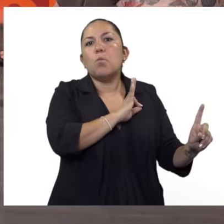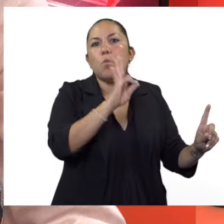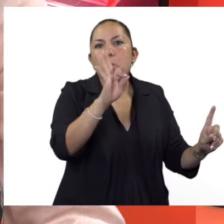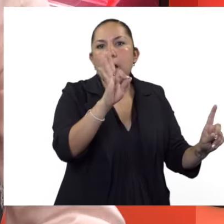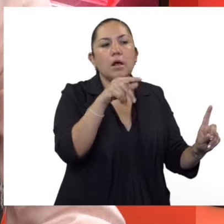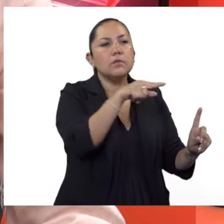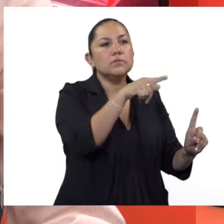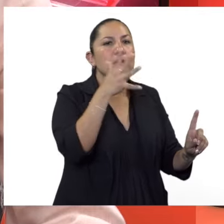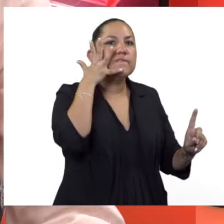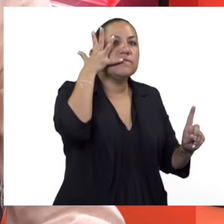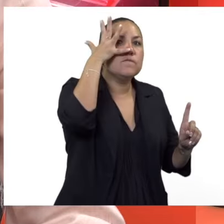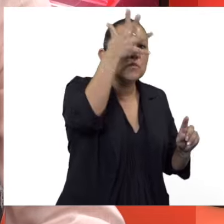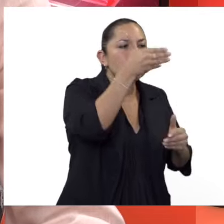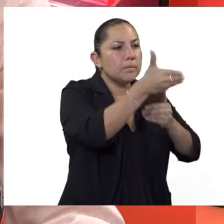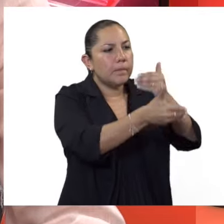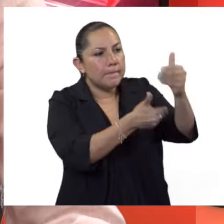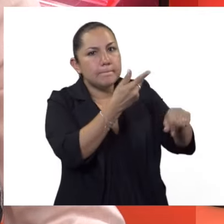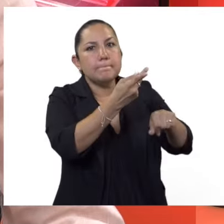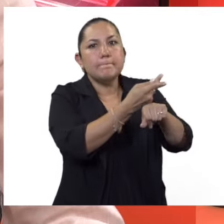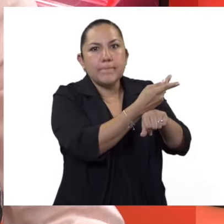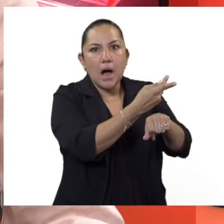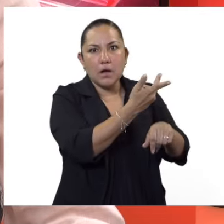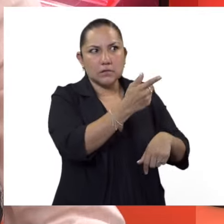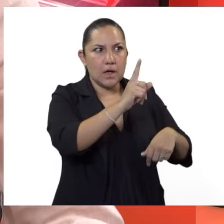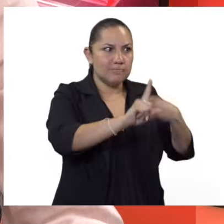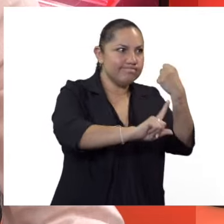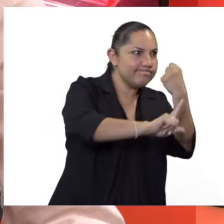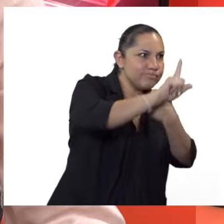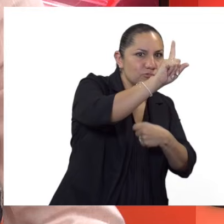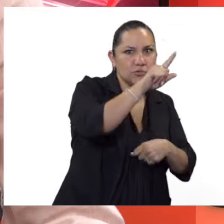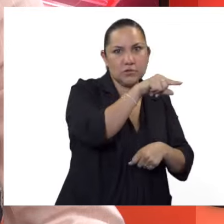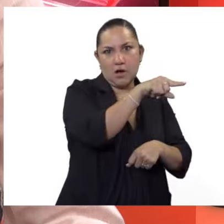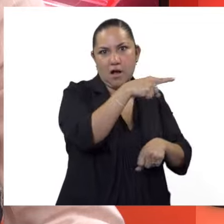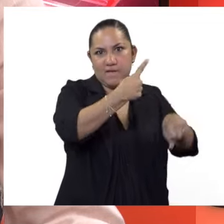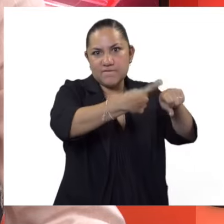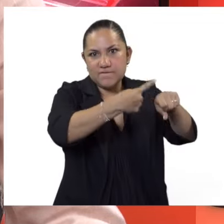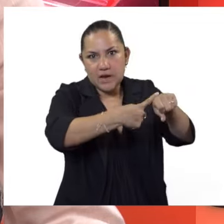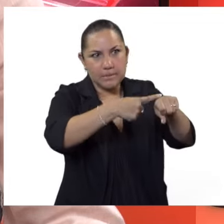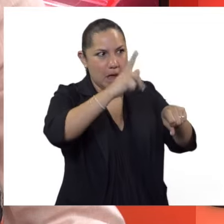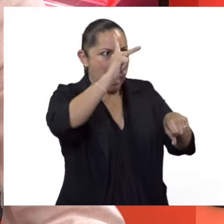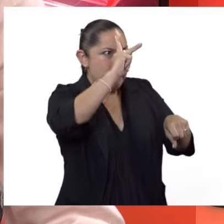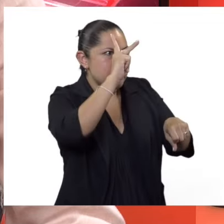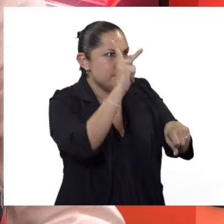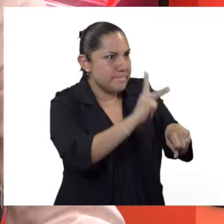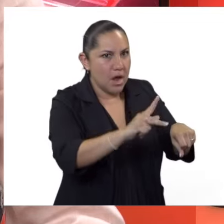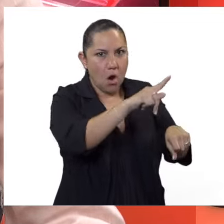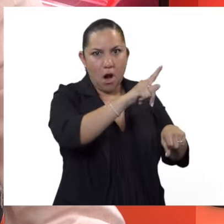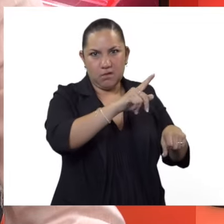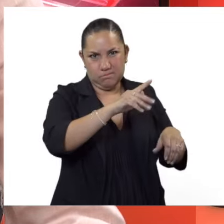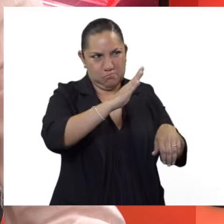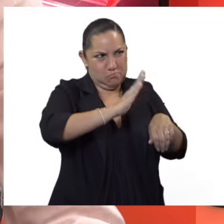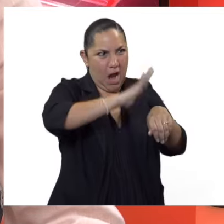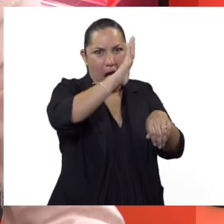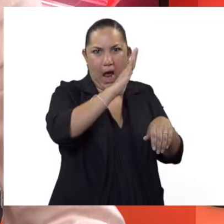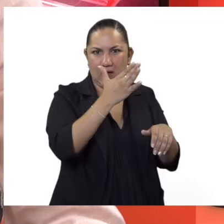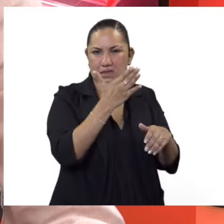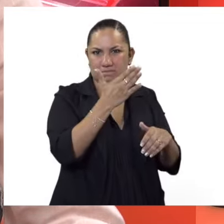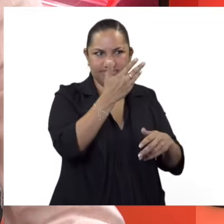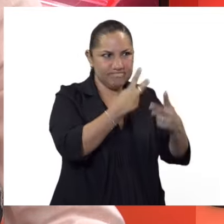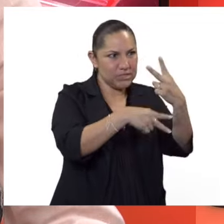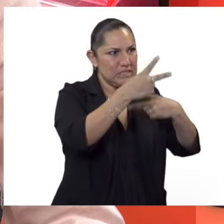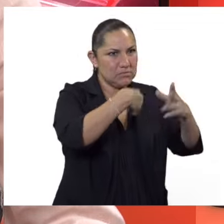puedes reducir los efectos secundarios de eh de la enfermedad que pueden ser devastadores por qué